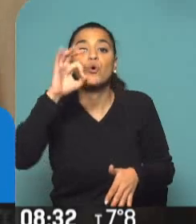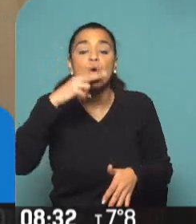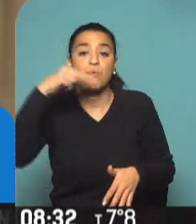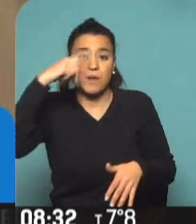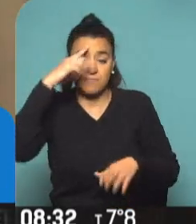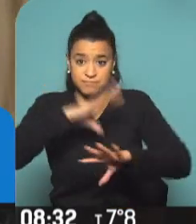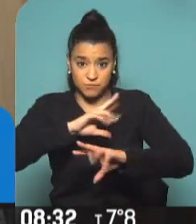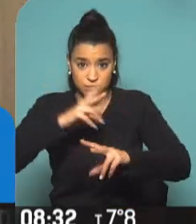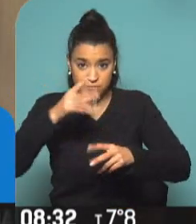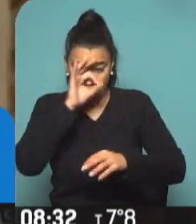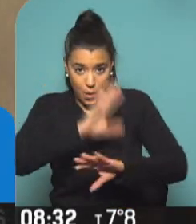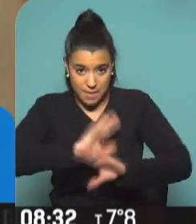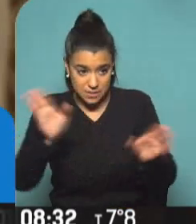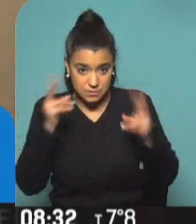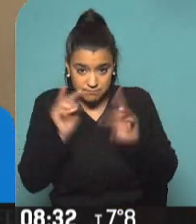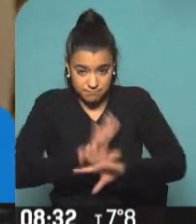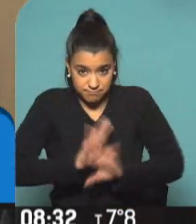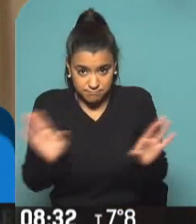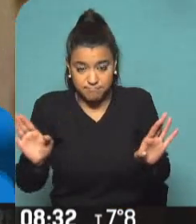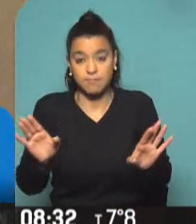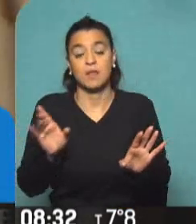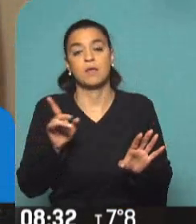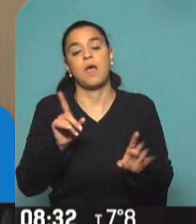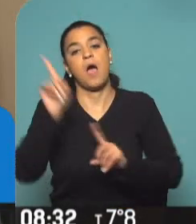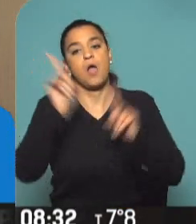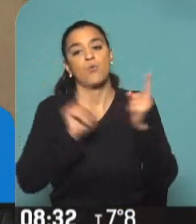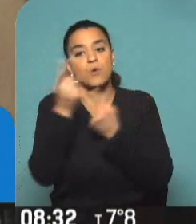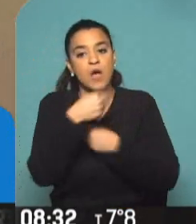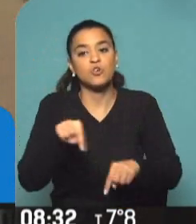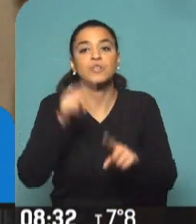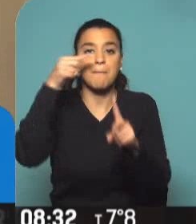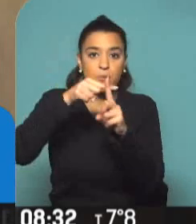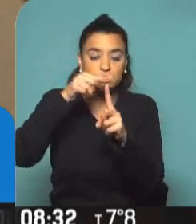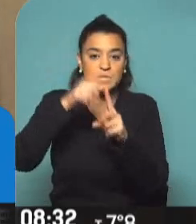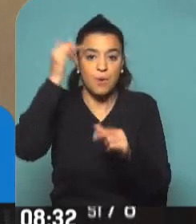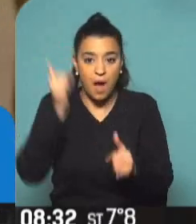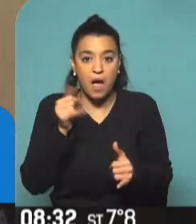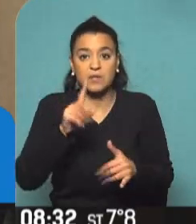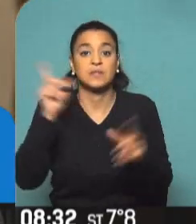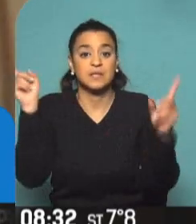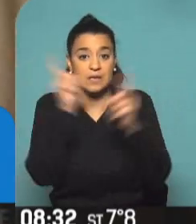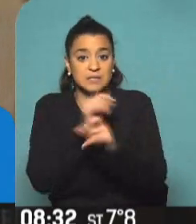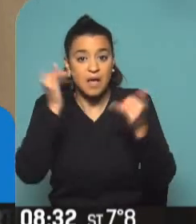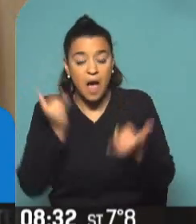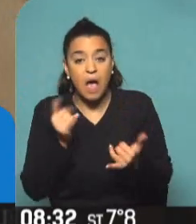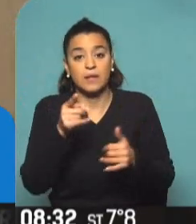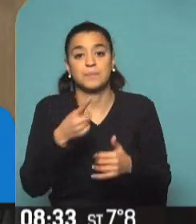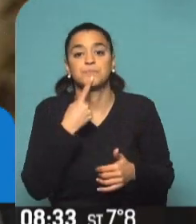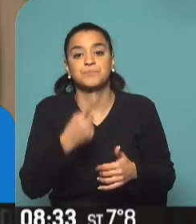más. Y yo creo que hay algunas cosas para rescatar positivas en medio de esta crisis,